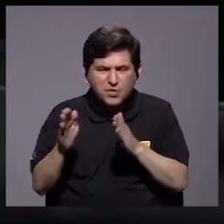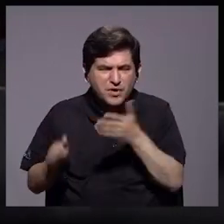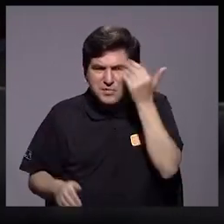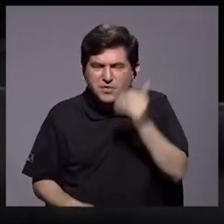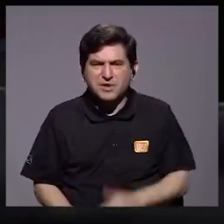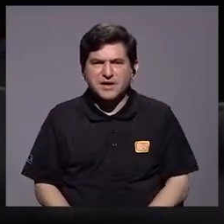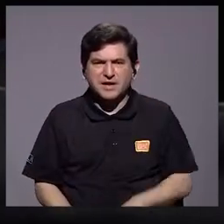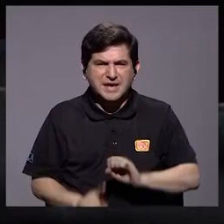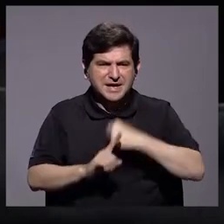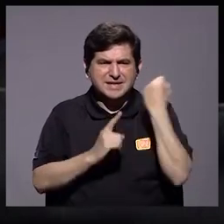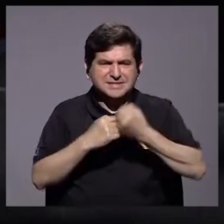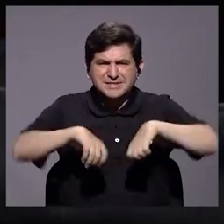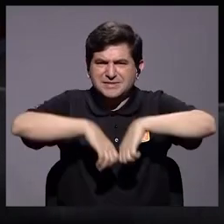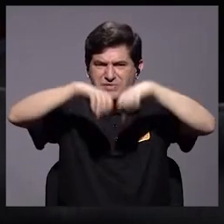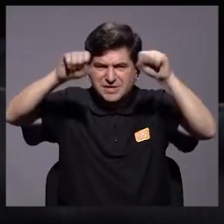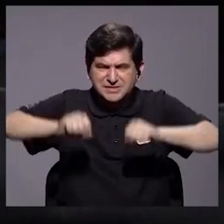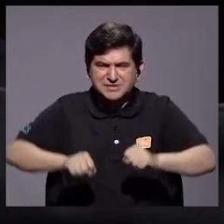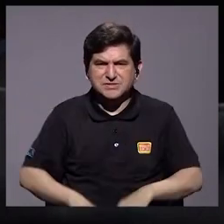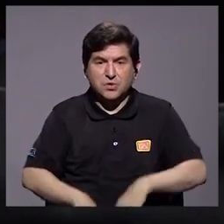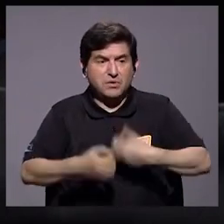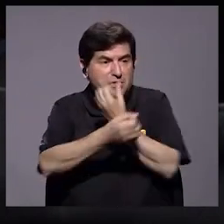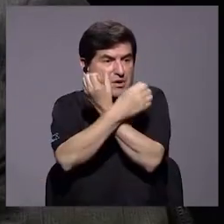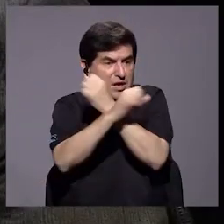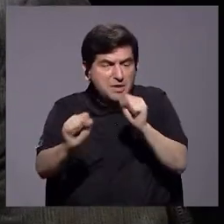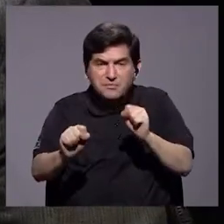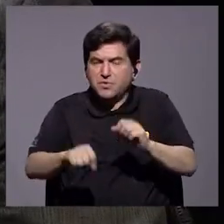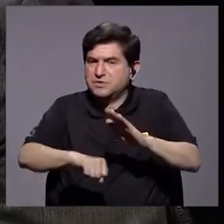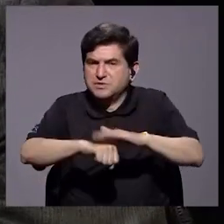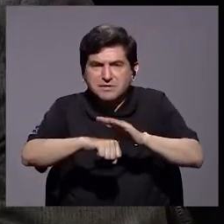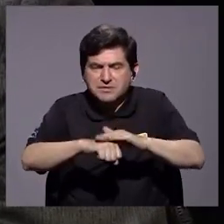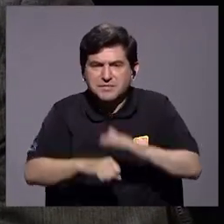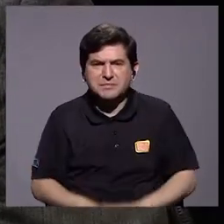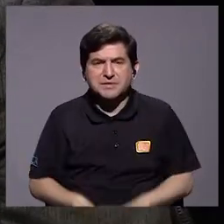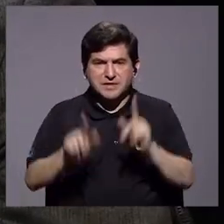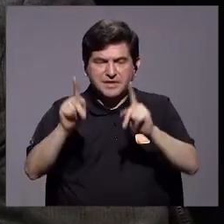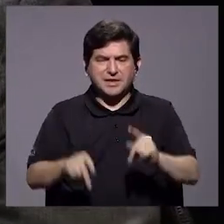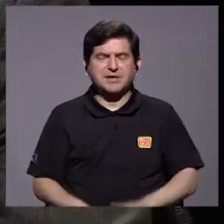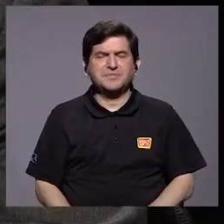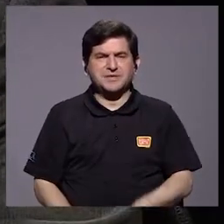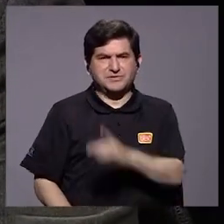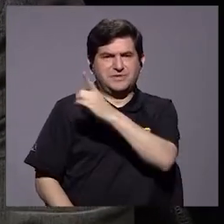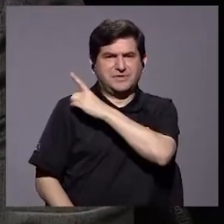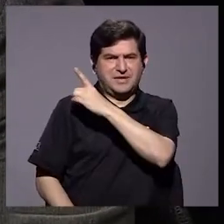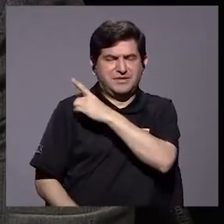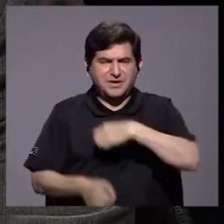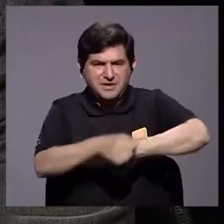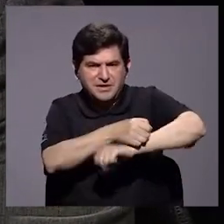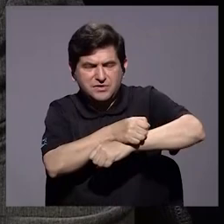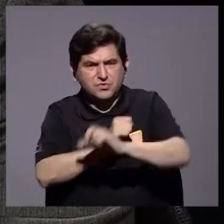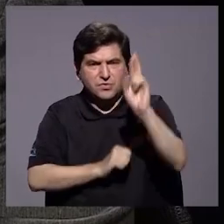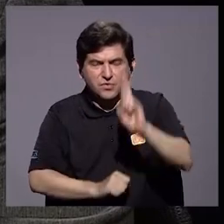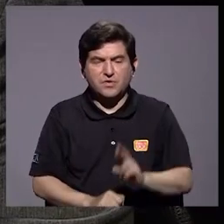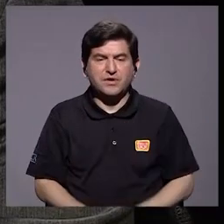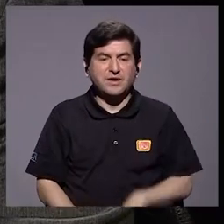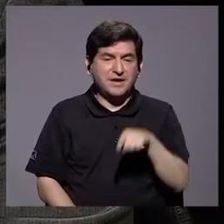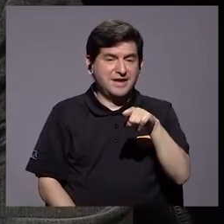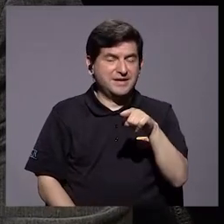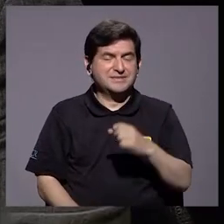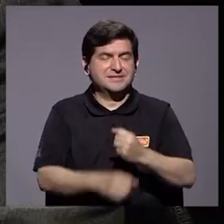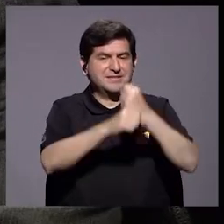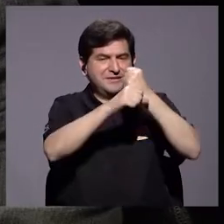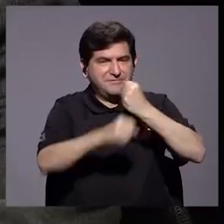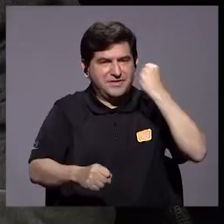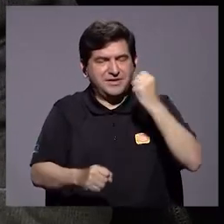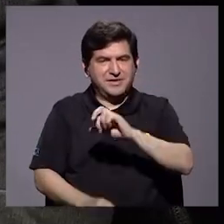eso a quien dirige el fútbol que se licencia esta federación costarricense de fútbol